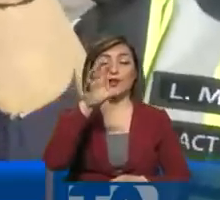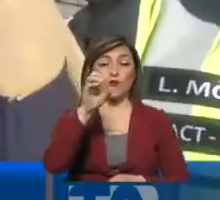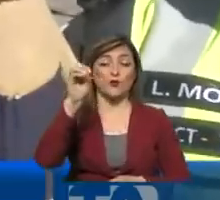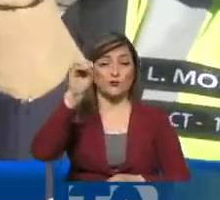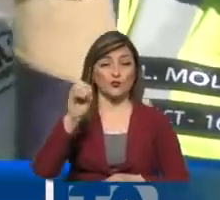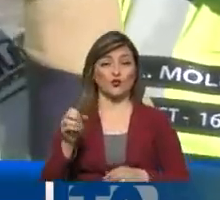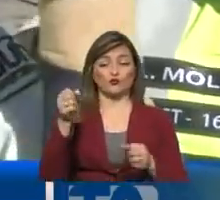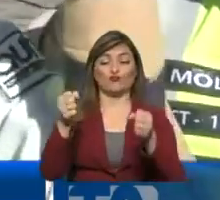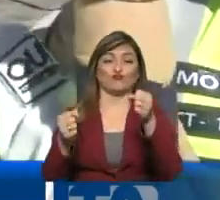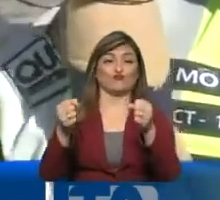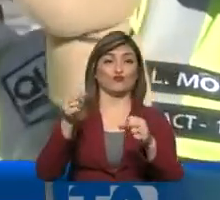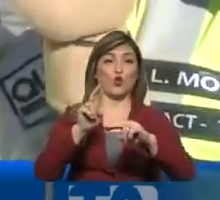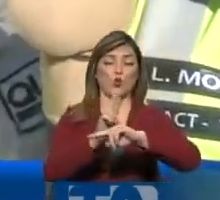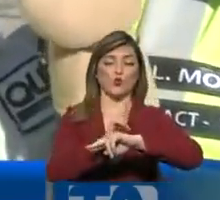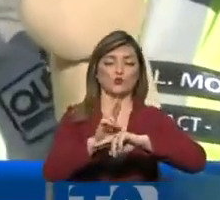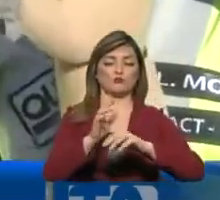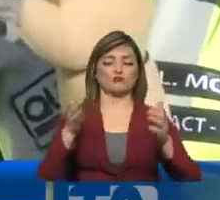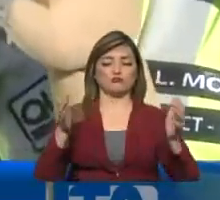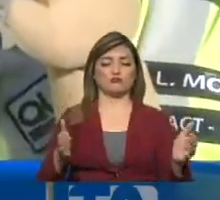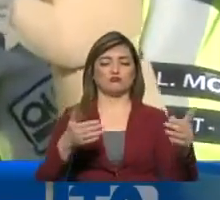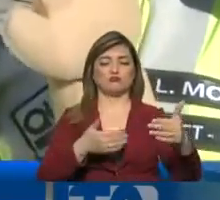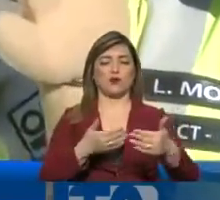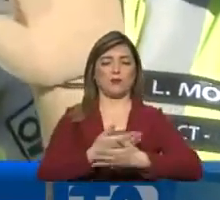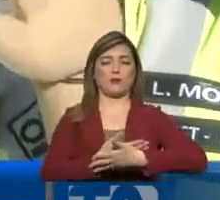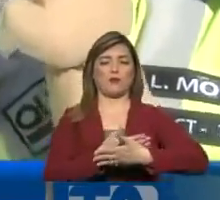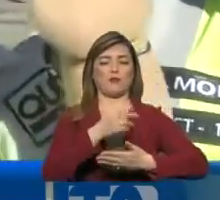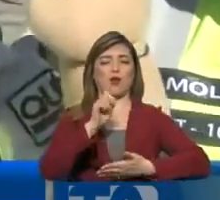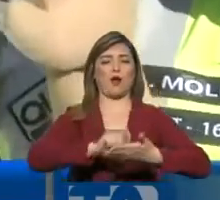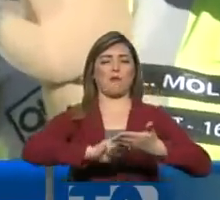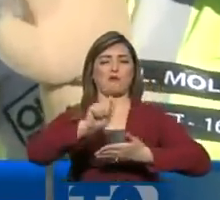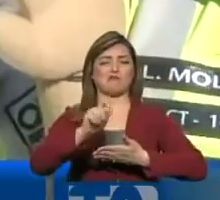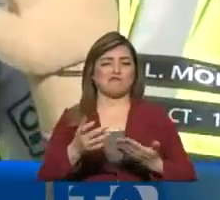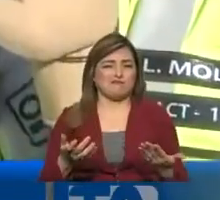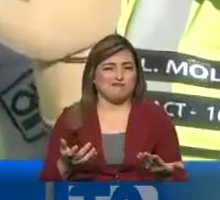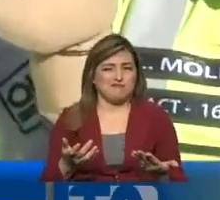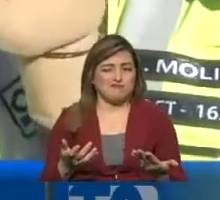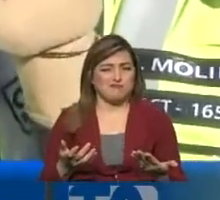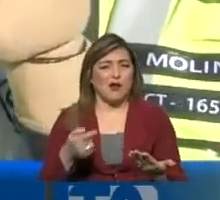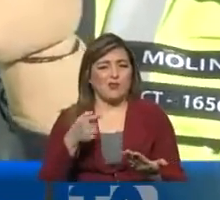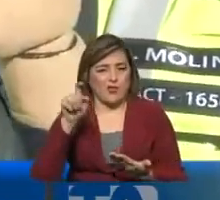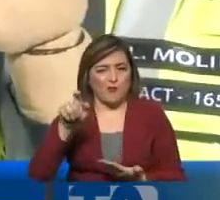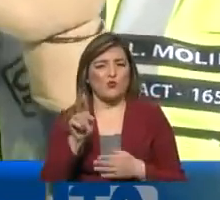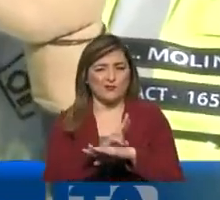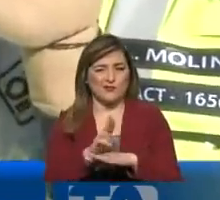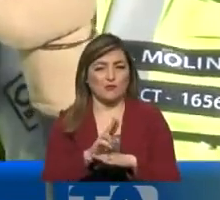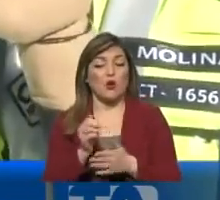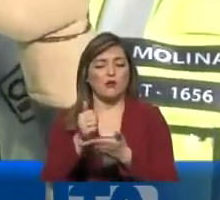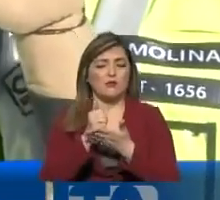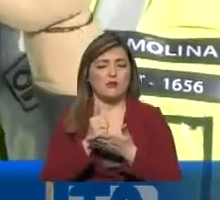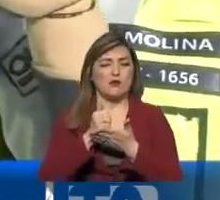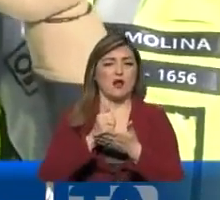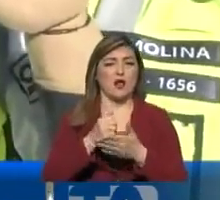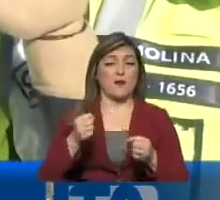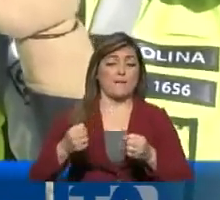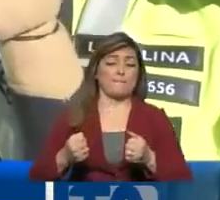20% de los conductores utilizan estos dispositivos homologados, cosa que nos ayuda a reducir el riesgo de sufrir